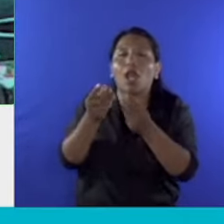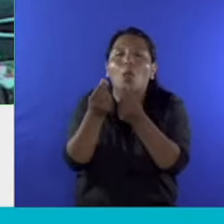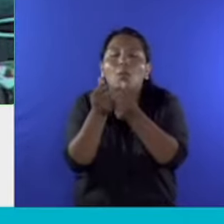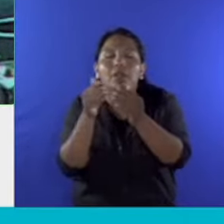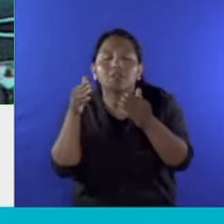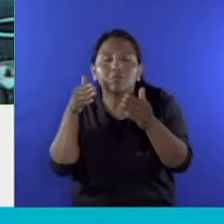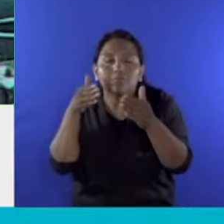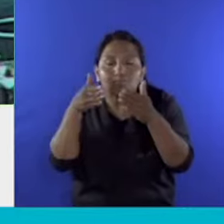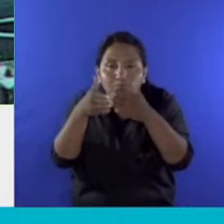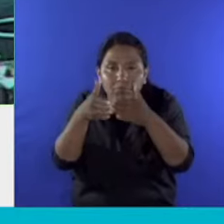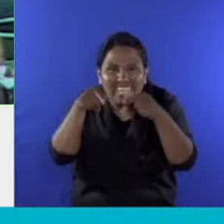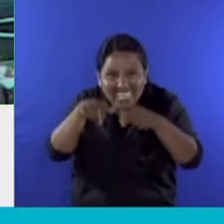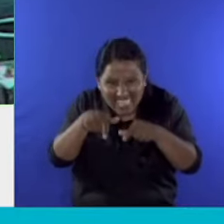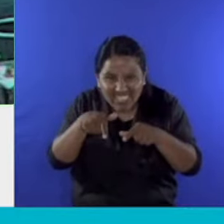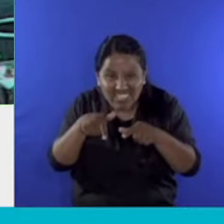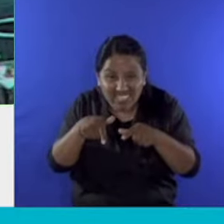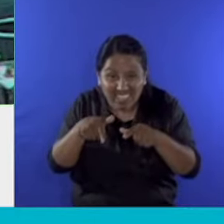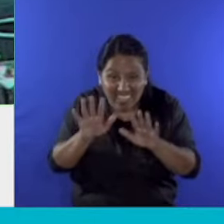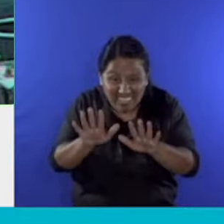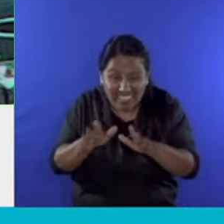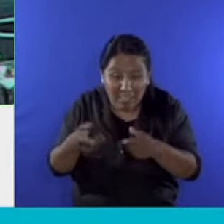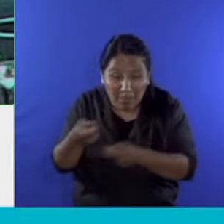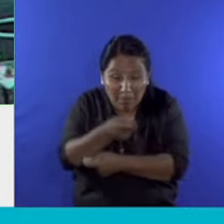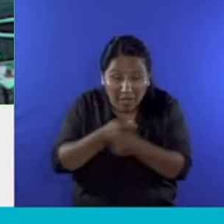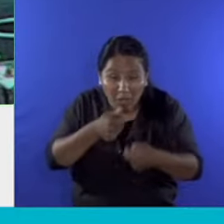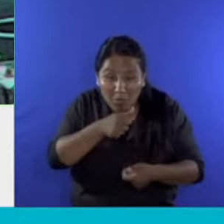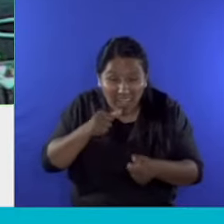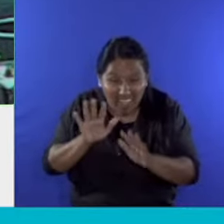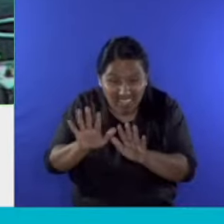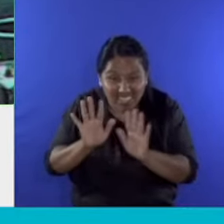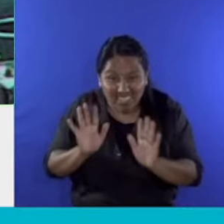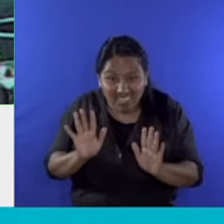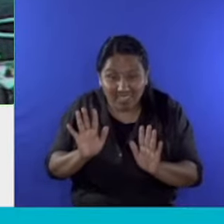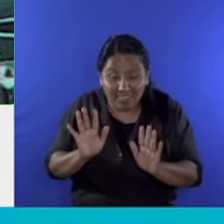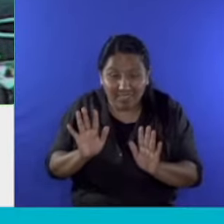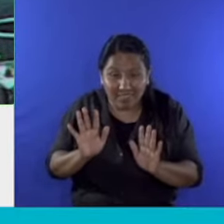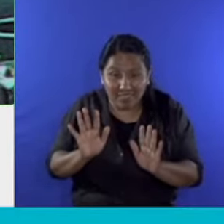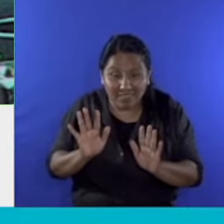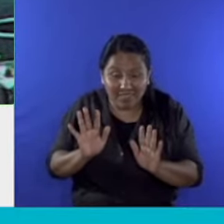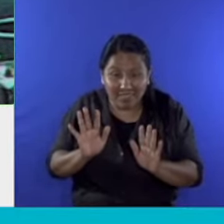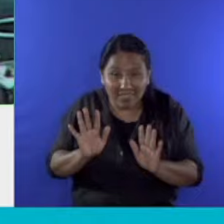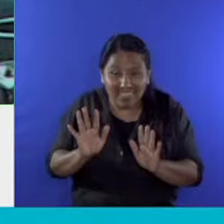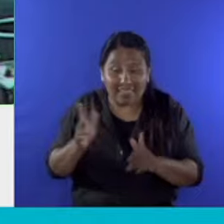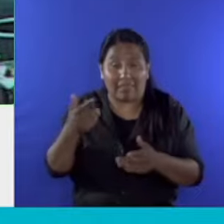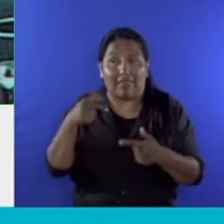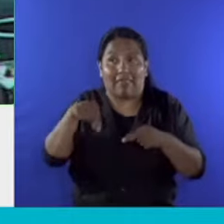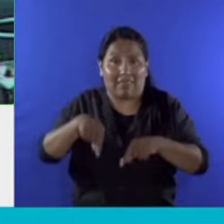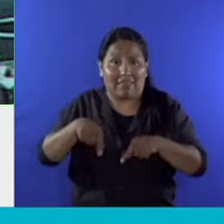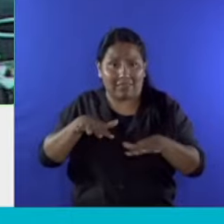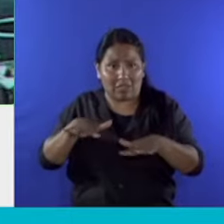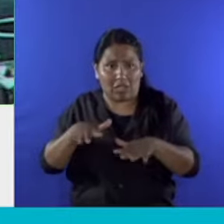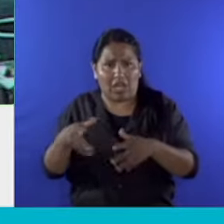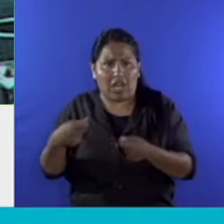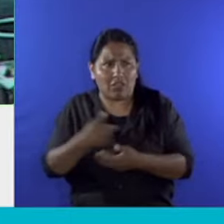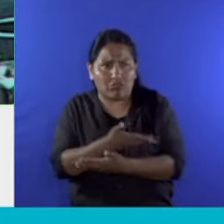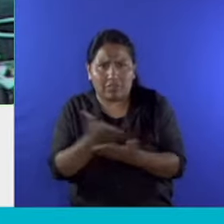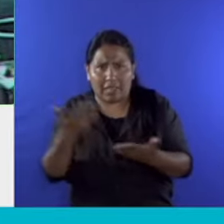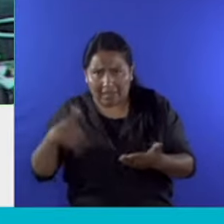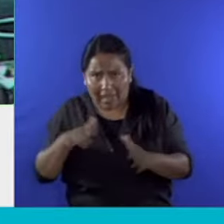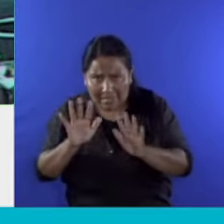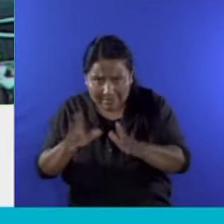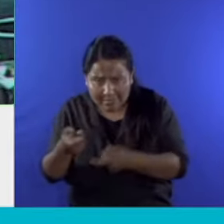determinado. ¿Ese es el mercado de los medicamentos? ¿Ese es el mercado de los medicamentos que tiene que enfrentar la sociedad